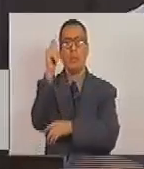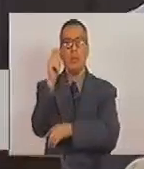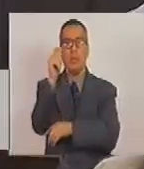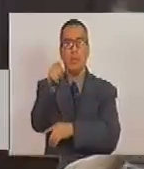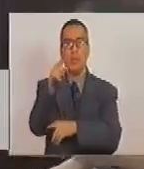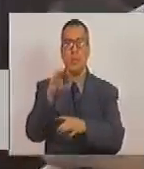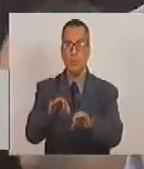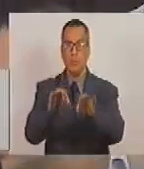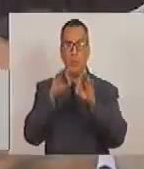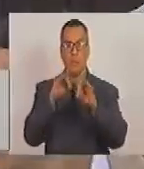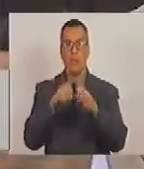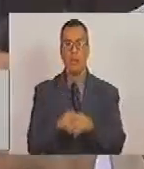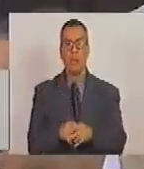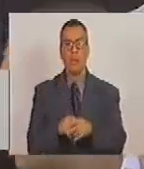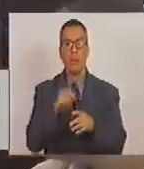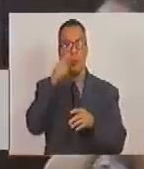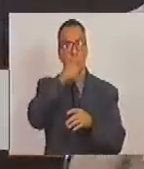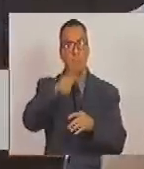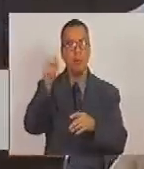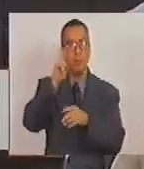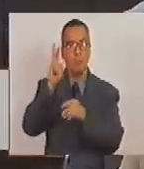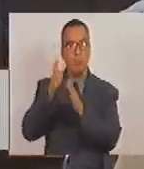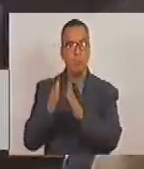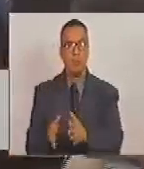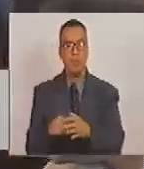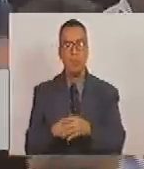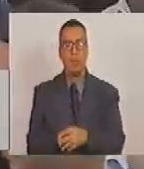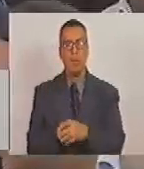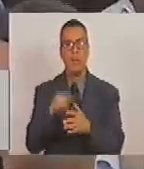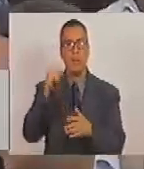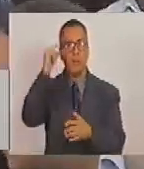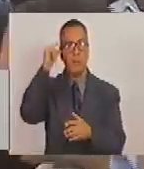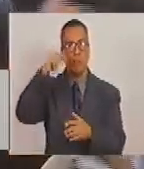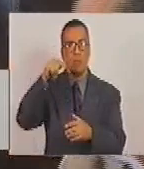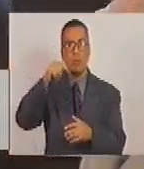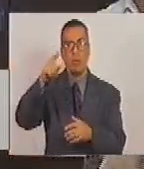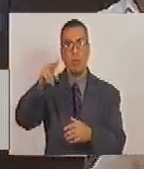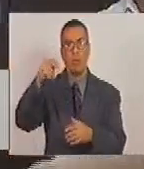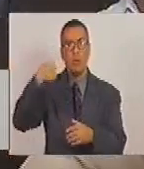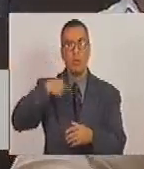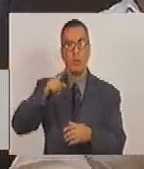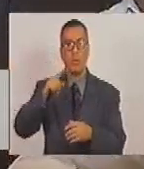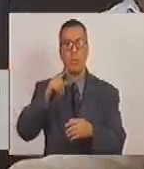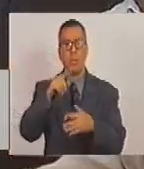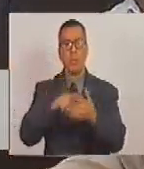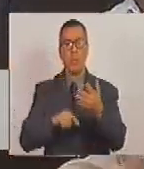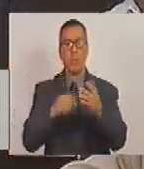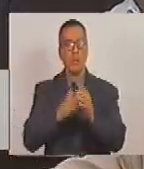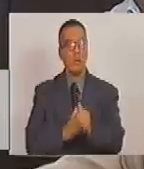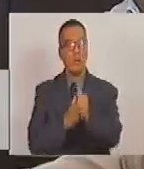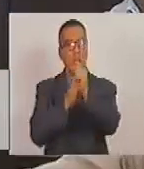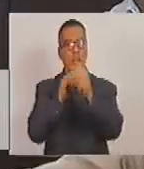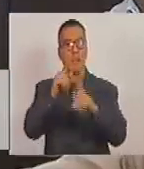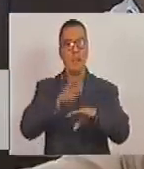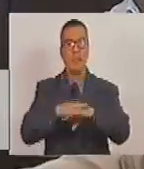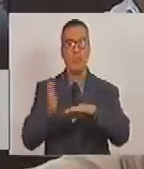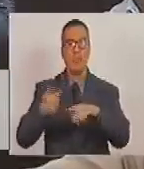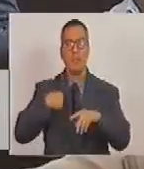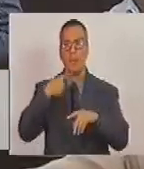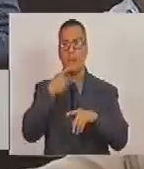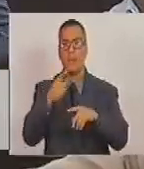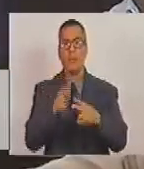en especial al pueblo venezolano. Yo hoy aquí no tengo un papel ni una guía, porque voy a hablar